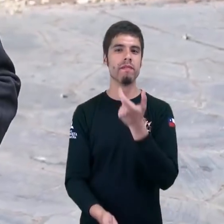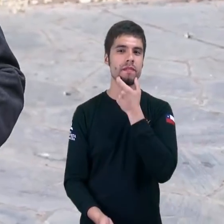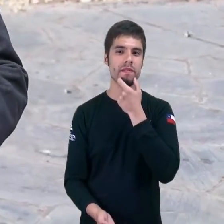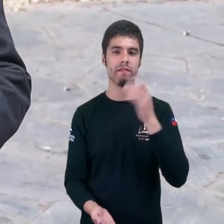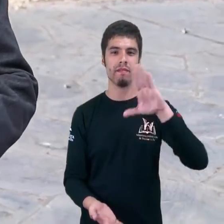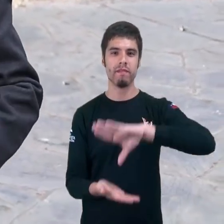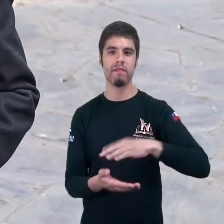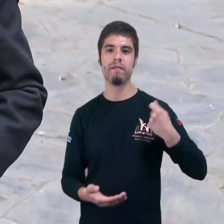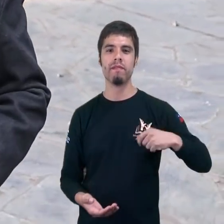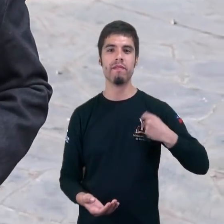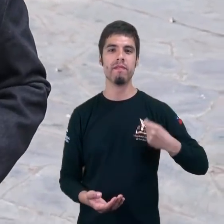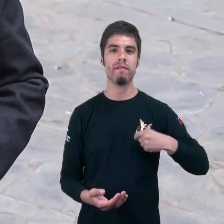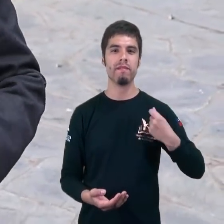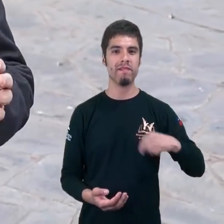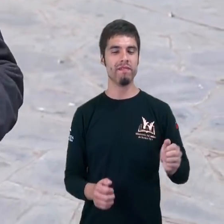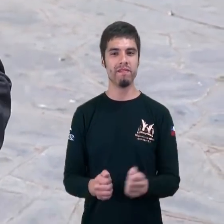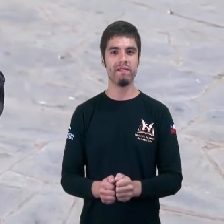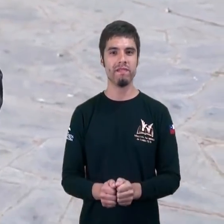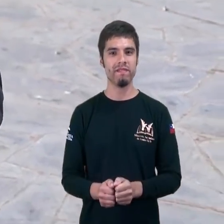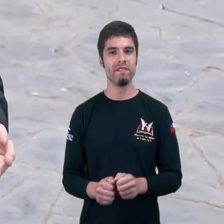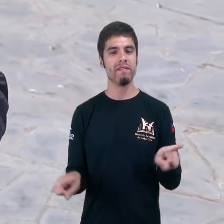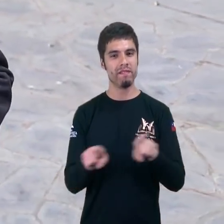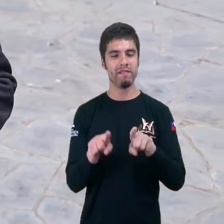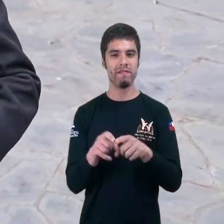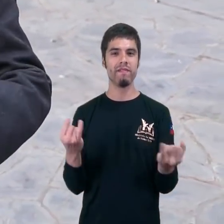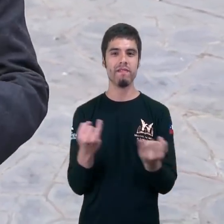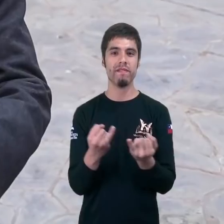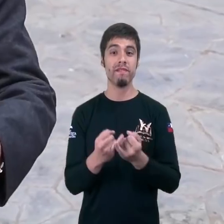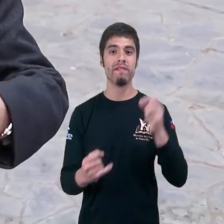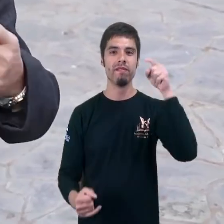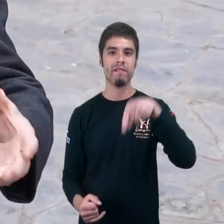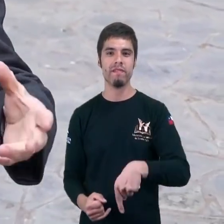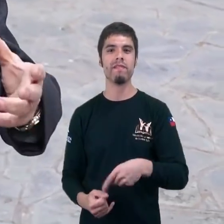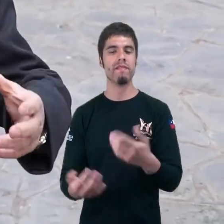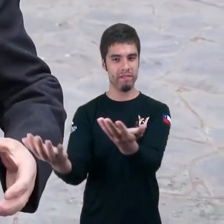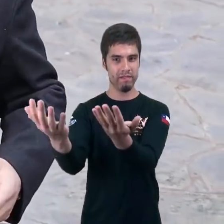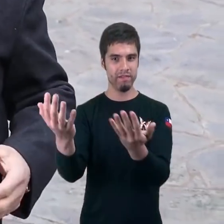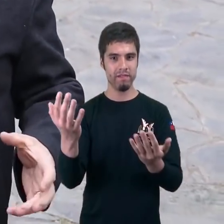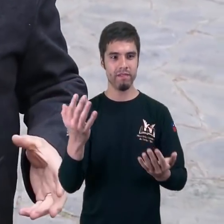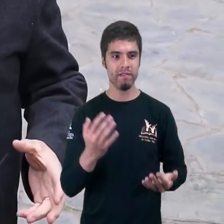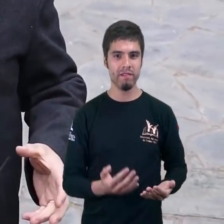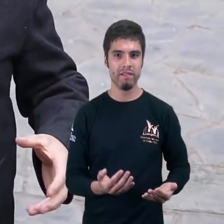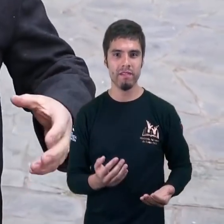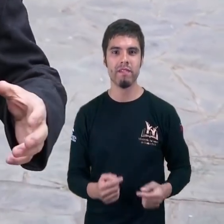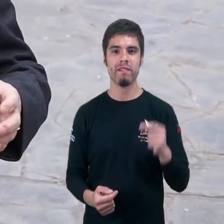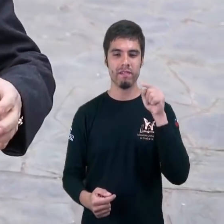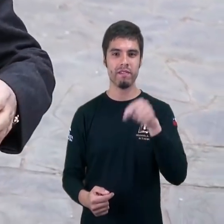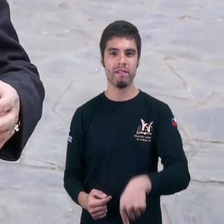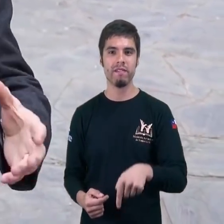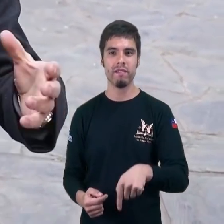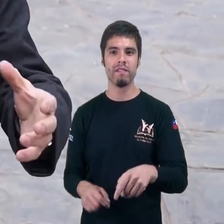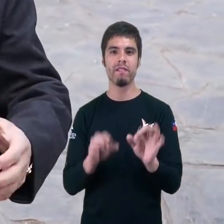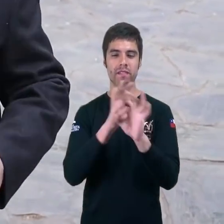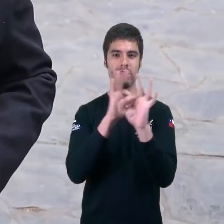de Mendoza, en Argentina. Hermanos y amigos, ahora los invito a participar de un